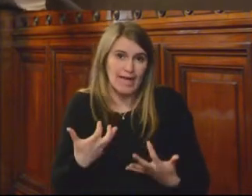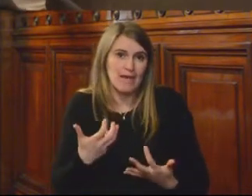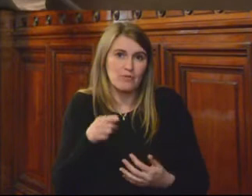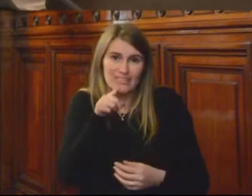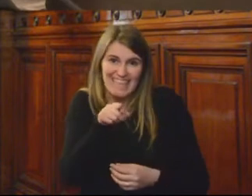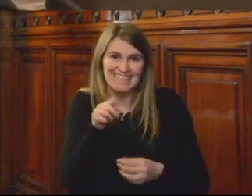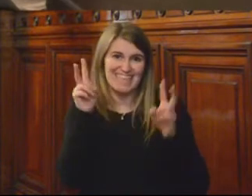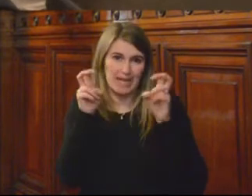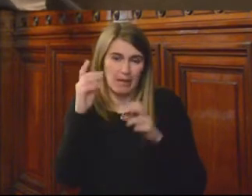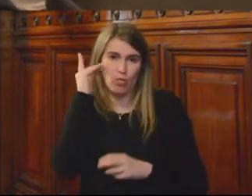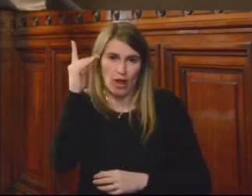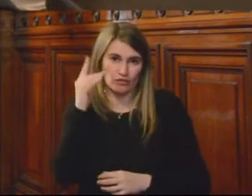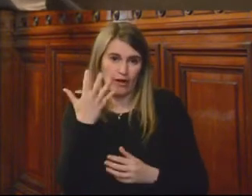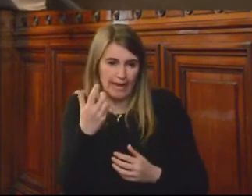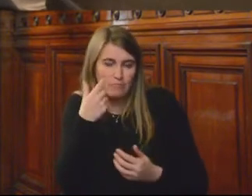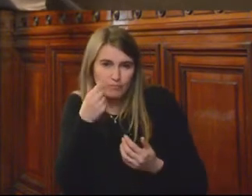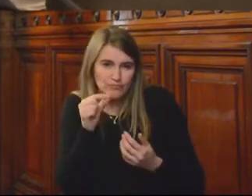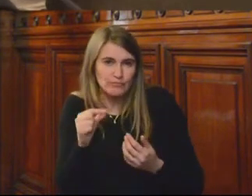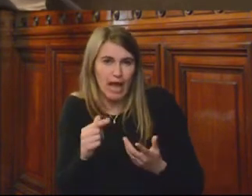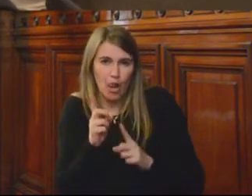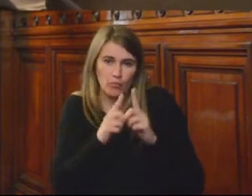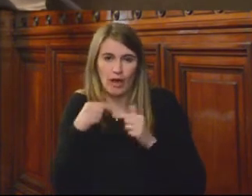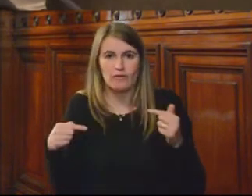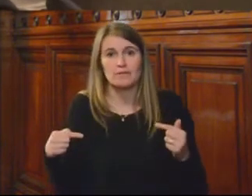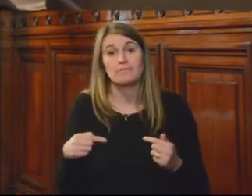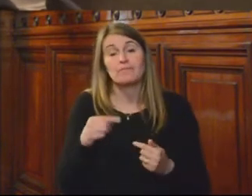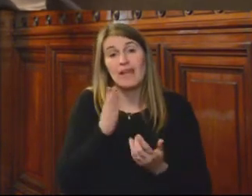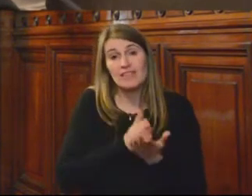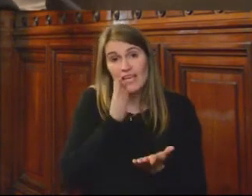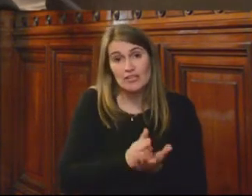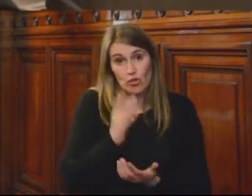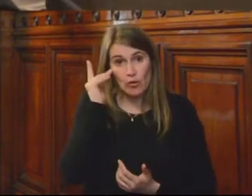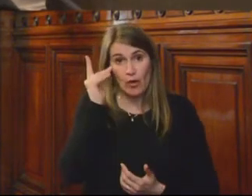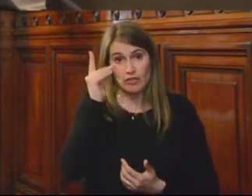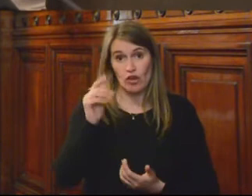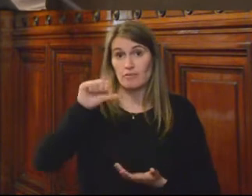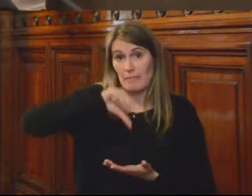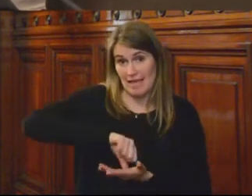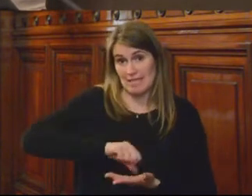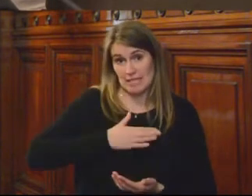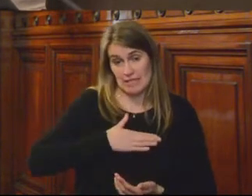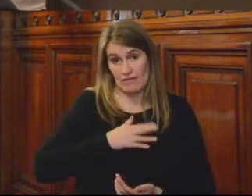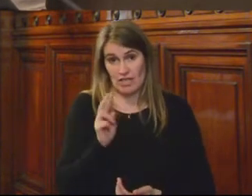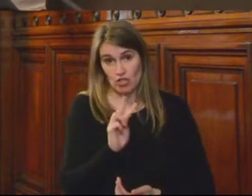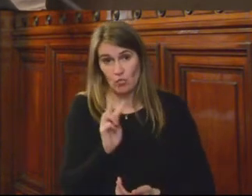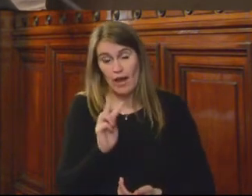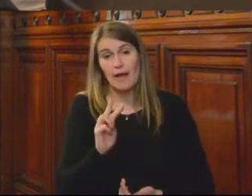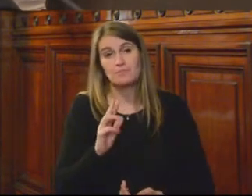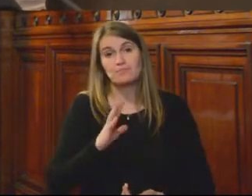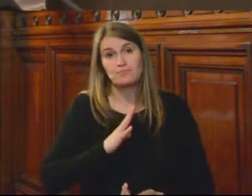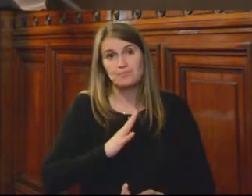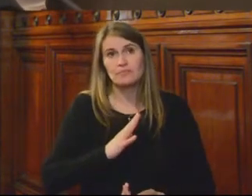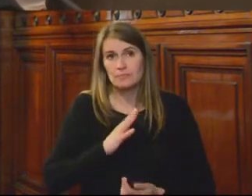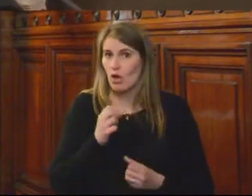¿no? El tema del derecho a la educación en nuestro país tiene su